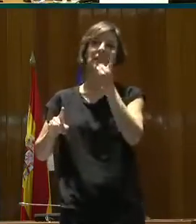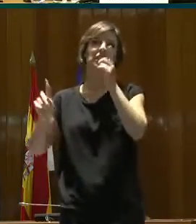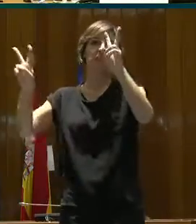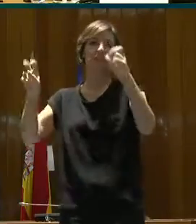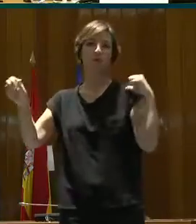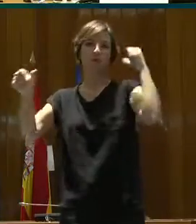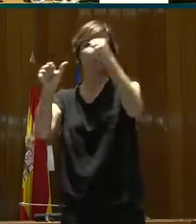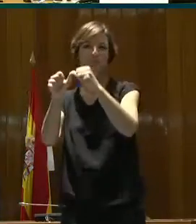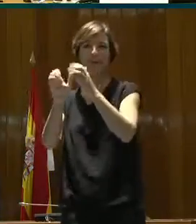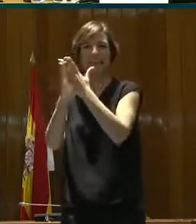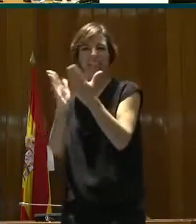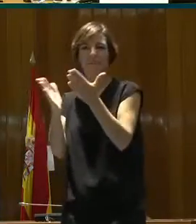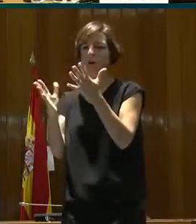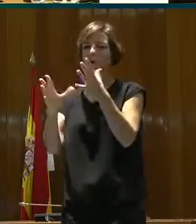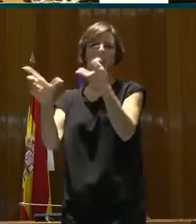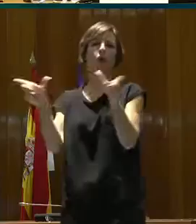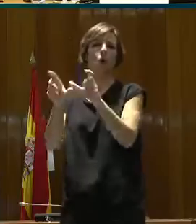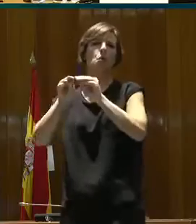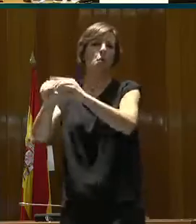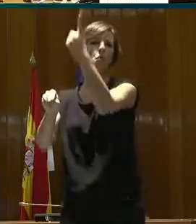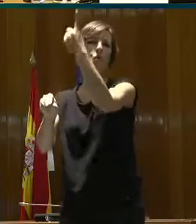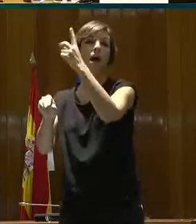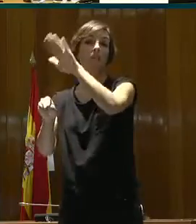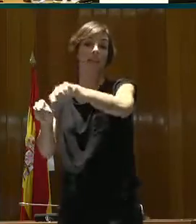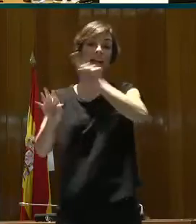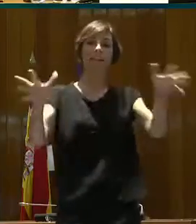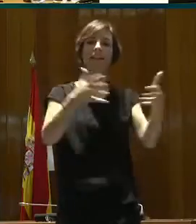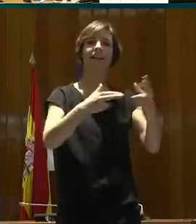la inclusión de hipervínculos.